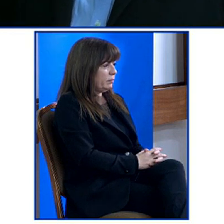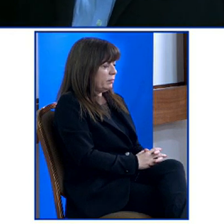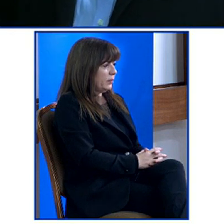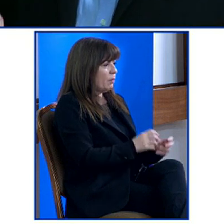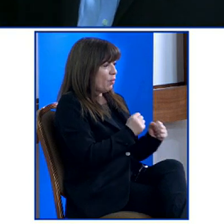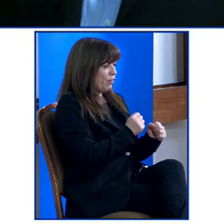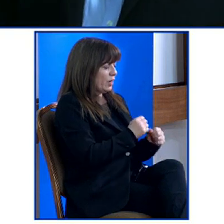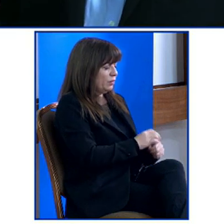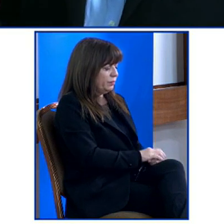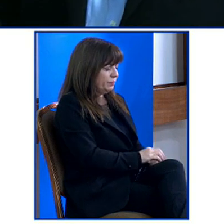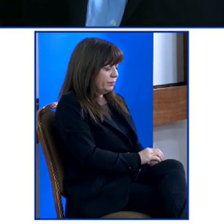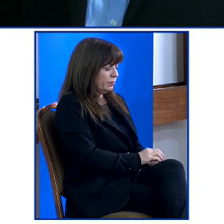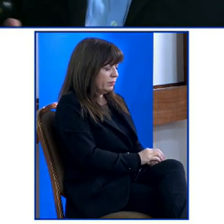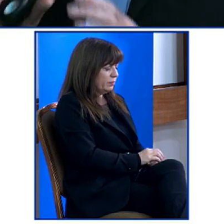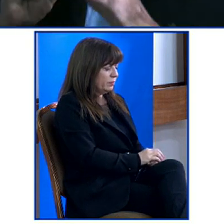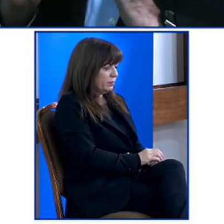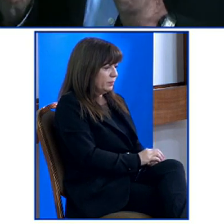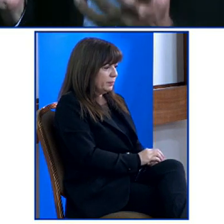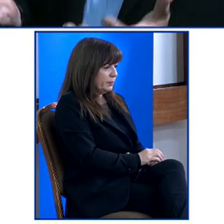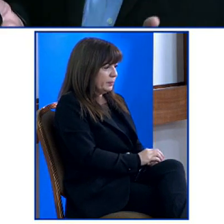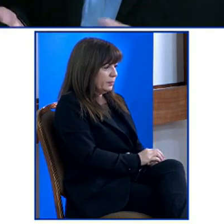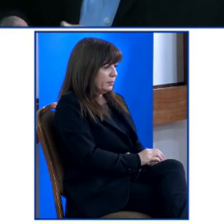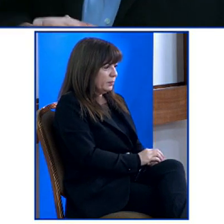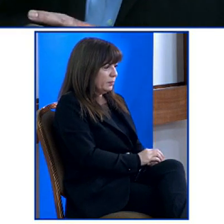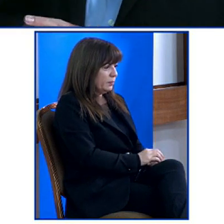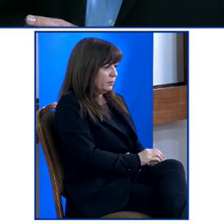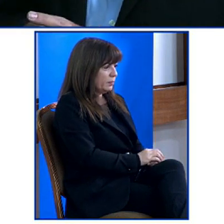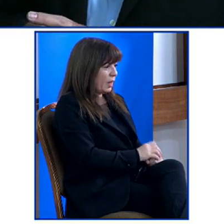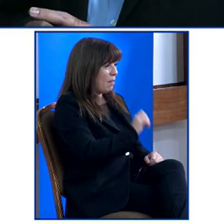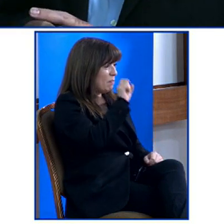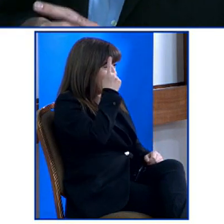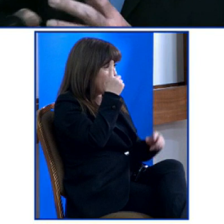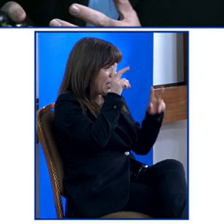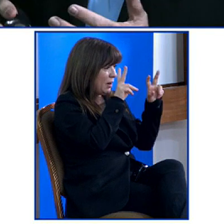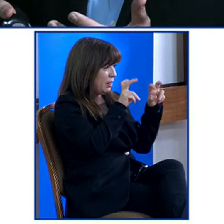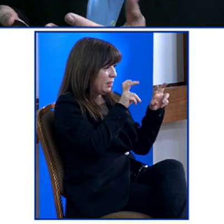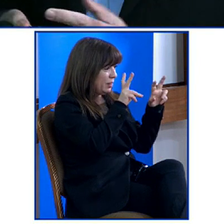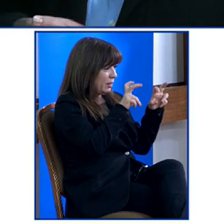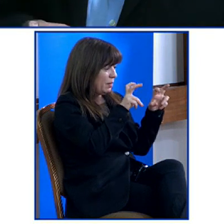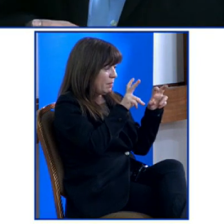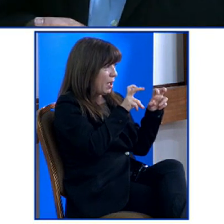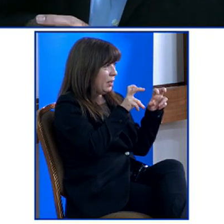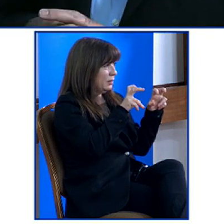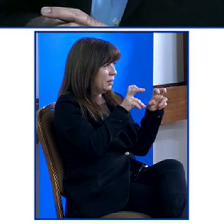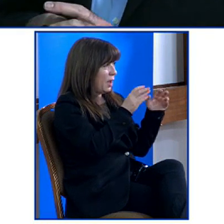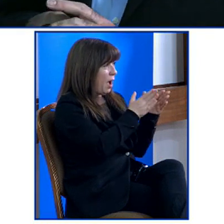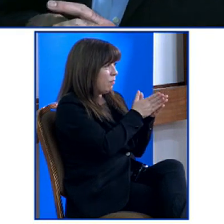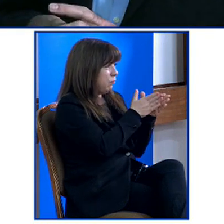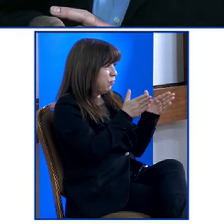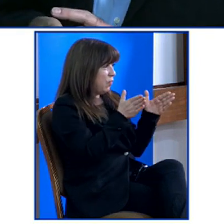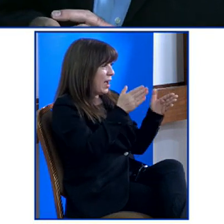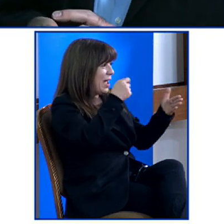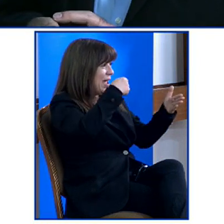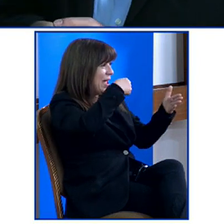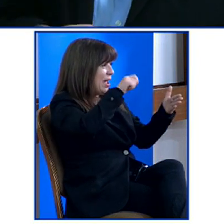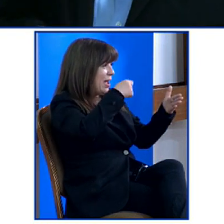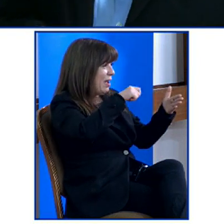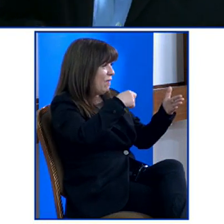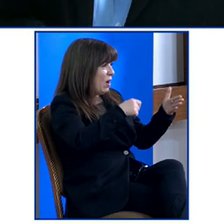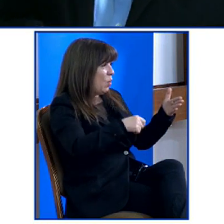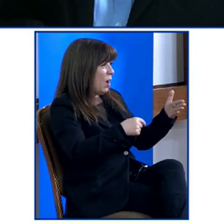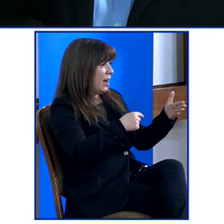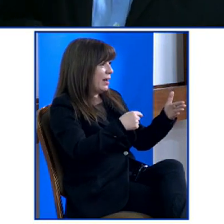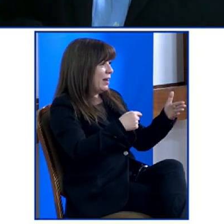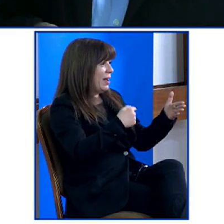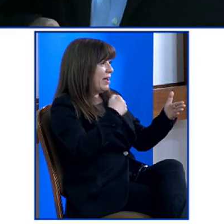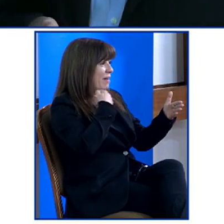Dentro de esta primera gran área temática consistente en evaluar los efectos de la temperatura sobre la